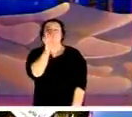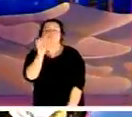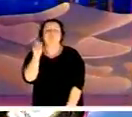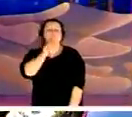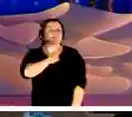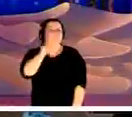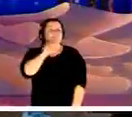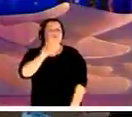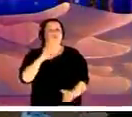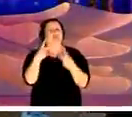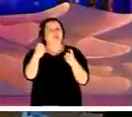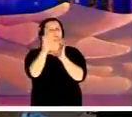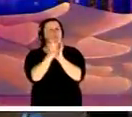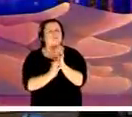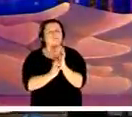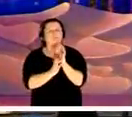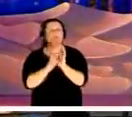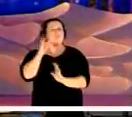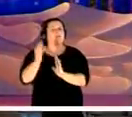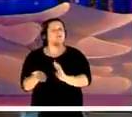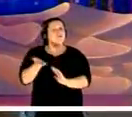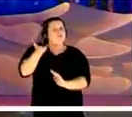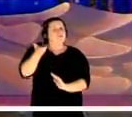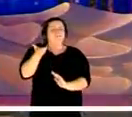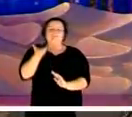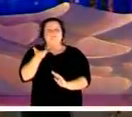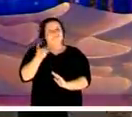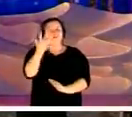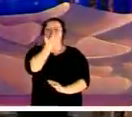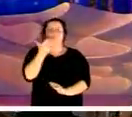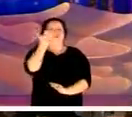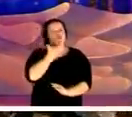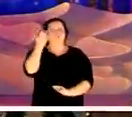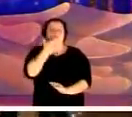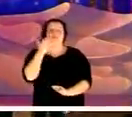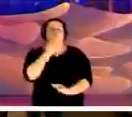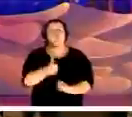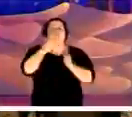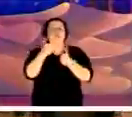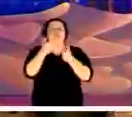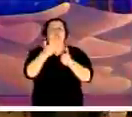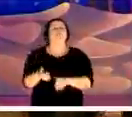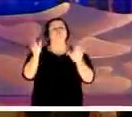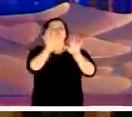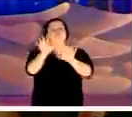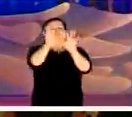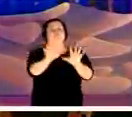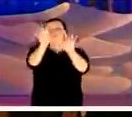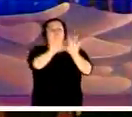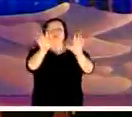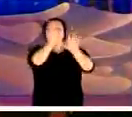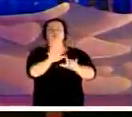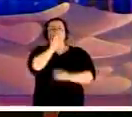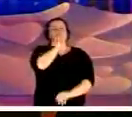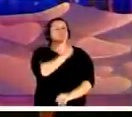¿Bajan impuestos? ¿Suben pensiones? Todo ese cuento y mucho más van a decir. Y es que todo lo